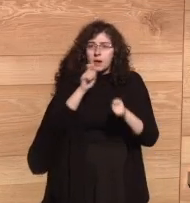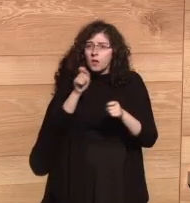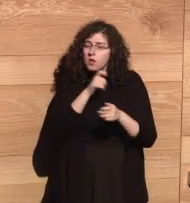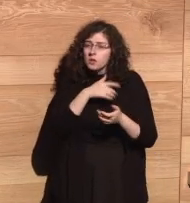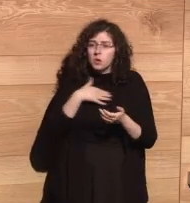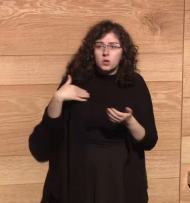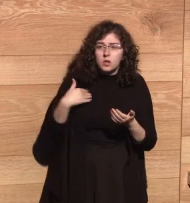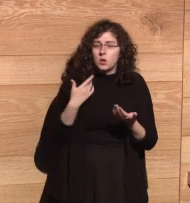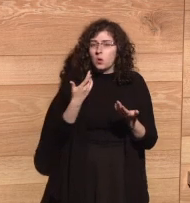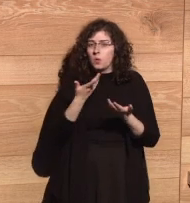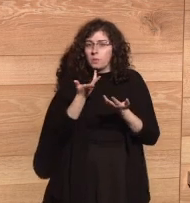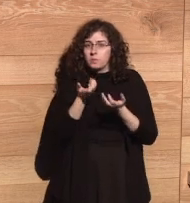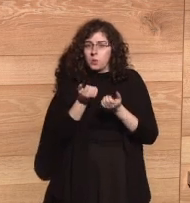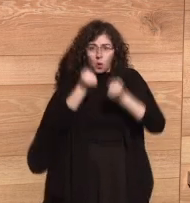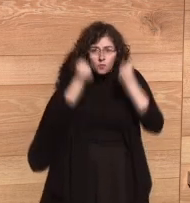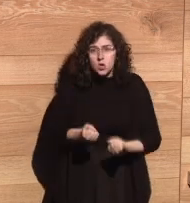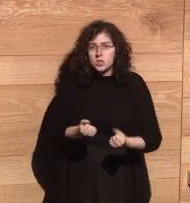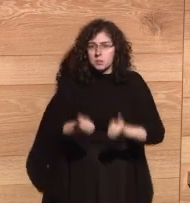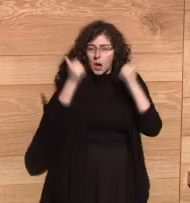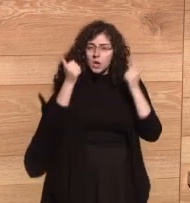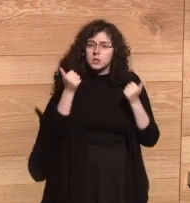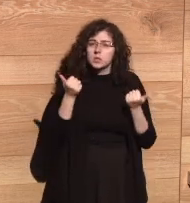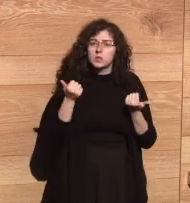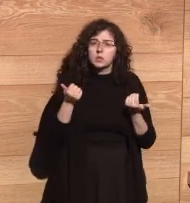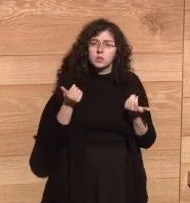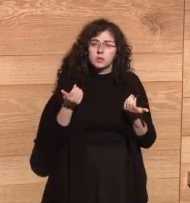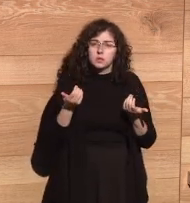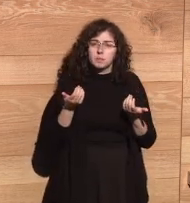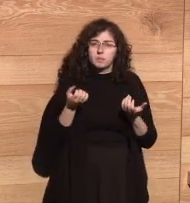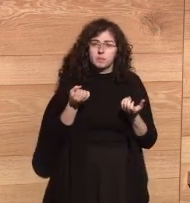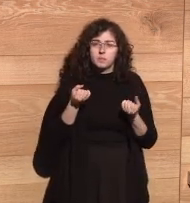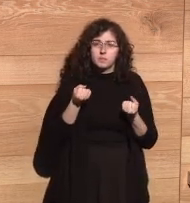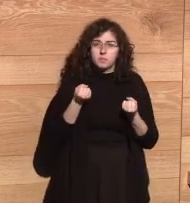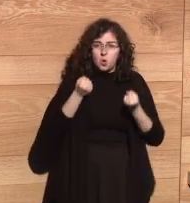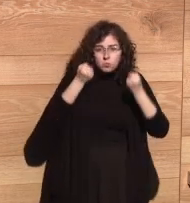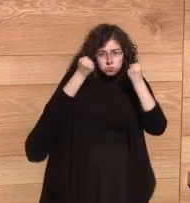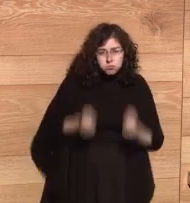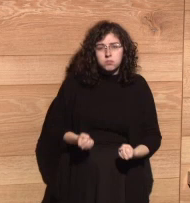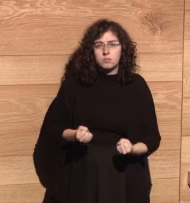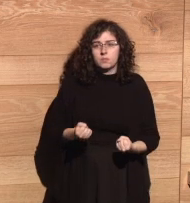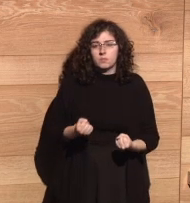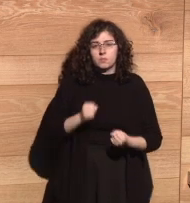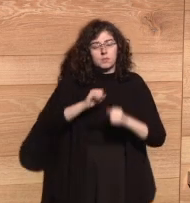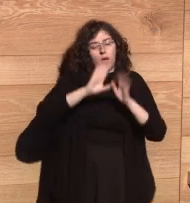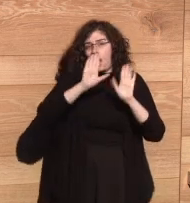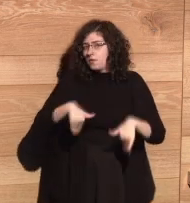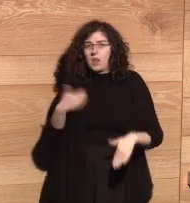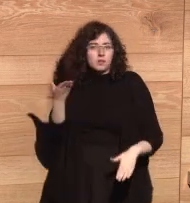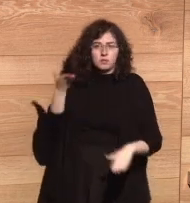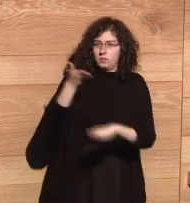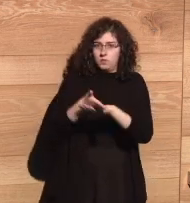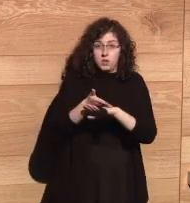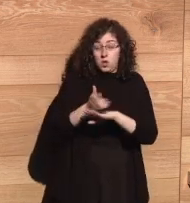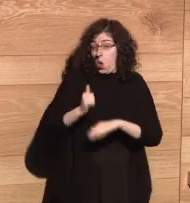más, a una cobertura de periodismo un poco más potente, más intenso, pues me hizo dar el salto. Entonces tuve